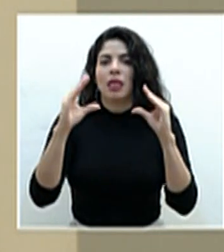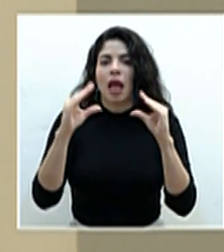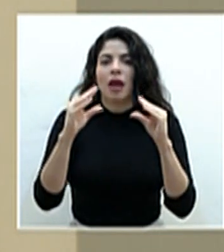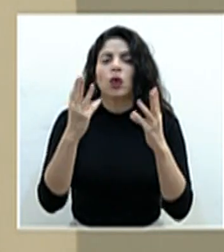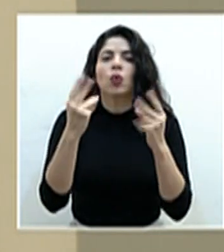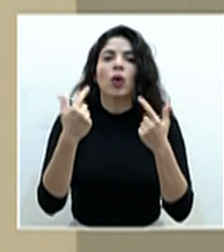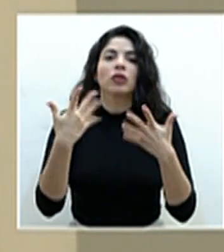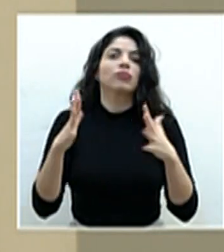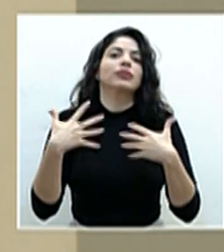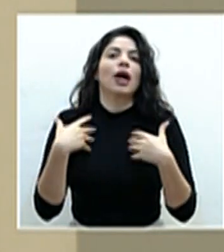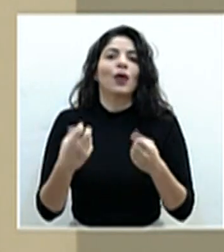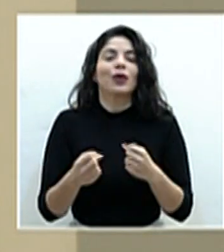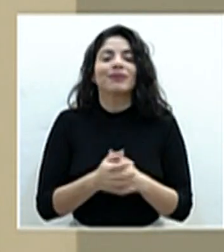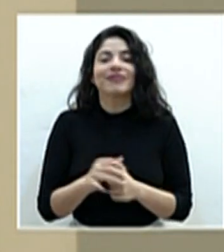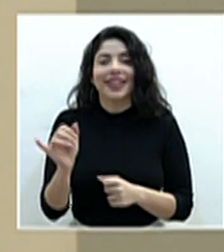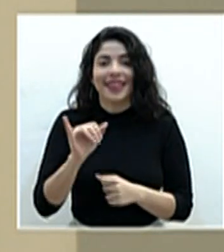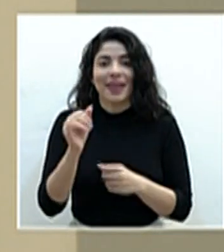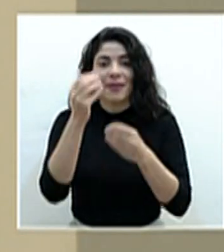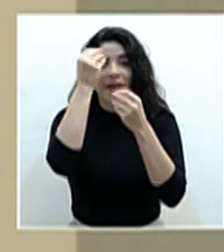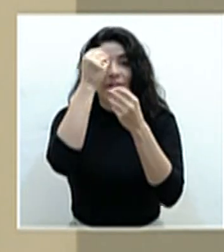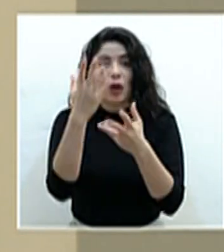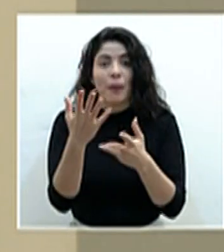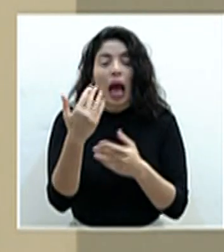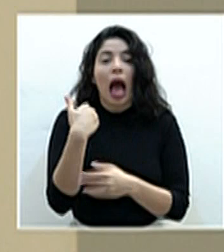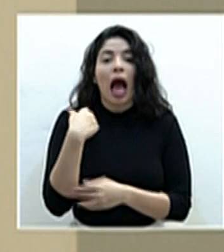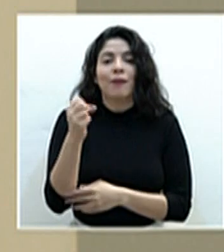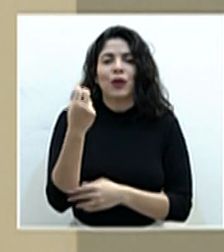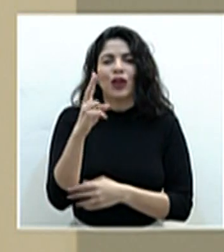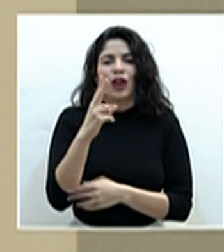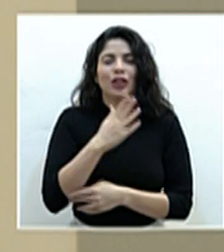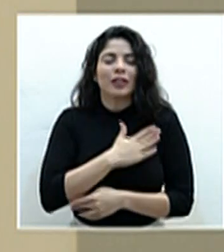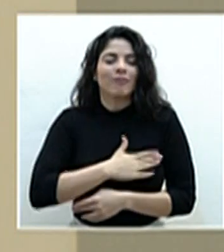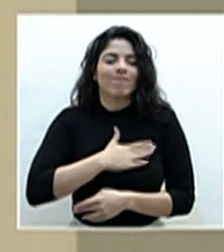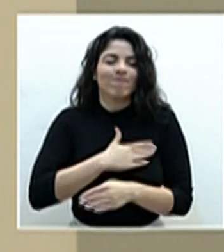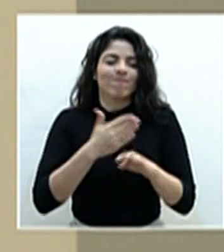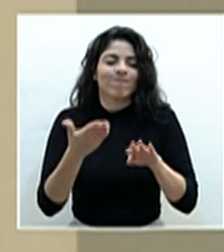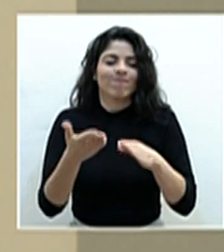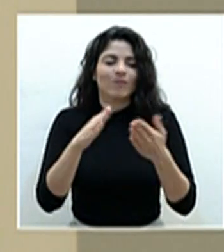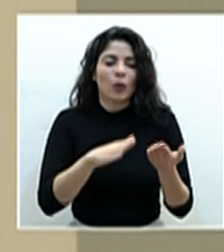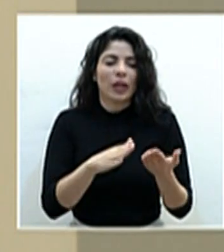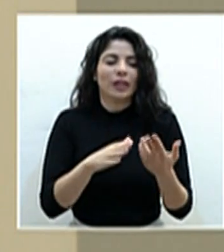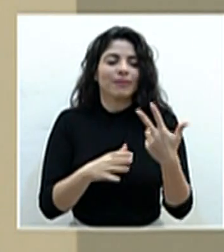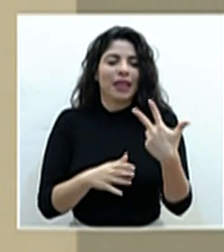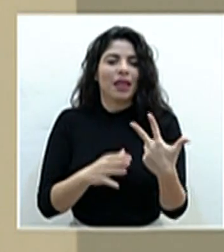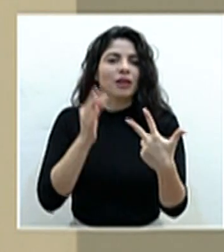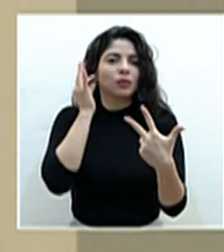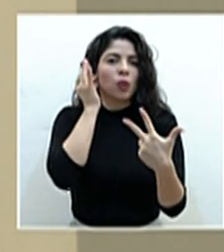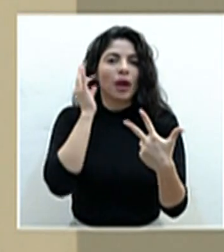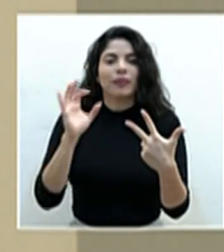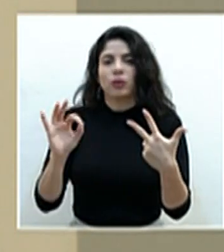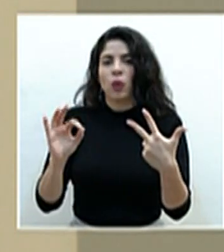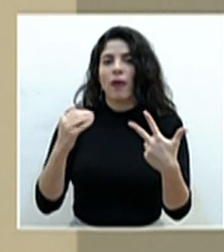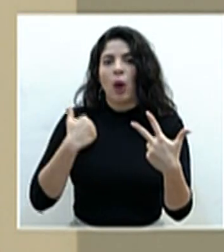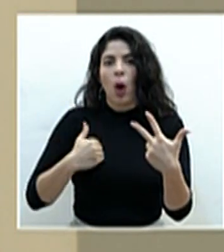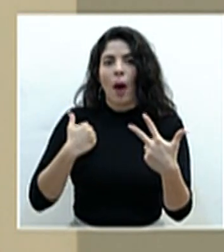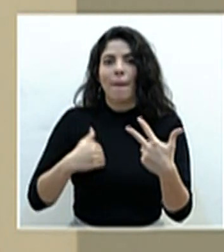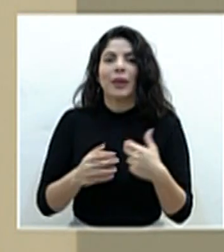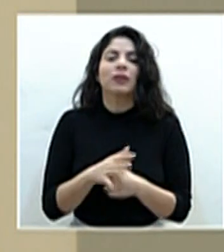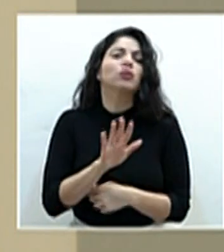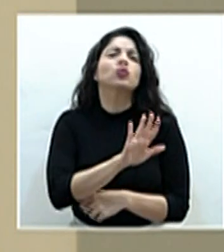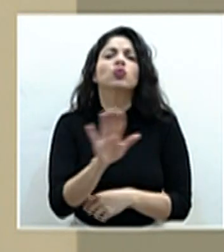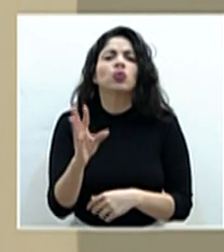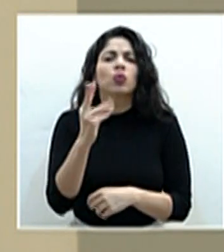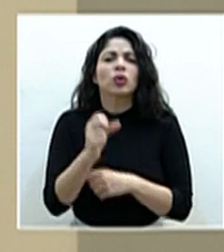tarde. También tenemos el dato, se registran 12 lamentables fallecimientos, 3 mujeres y 9 hombres. El rango de